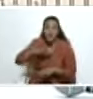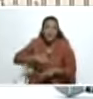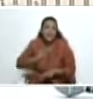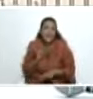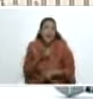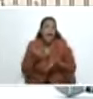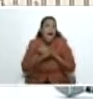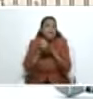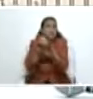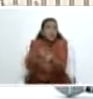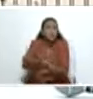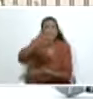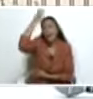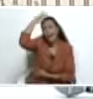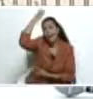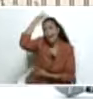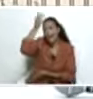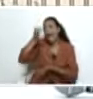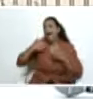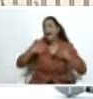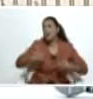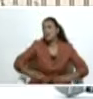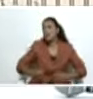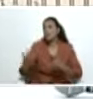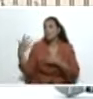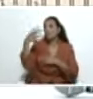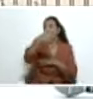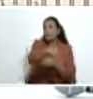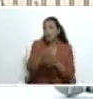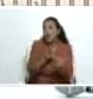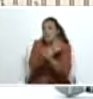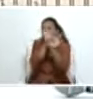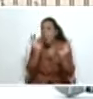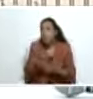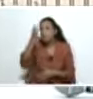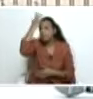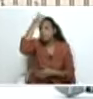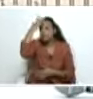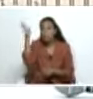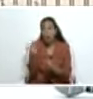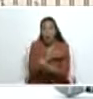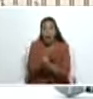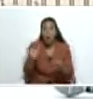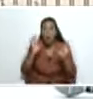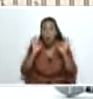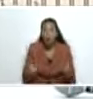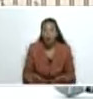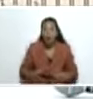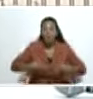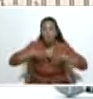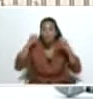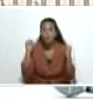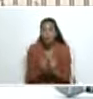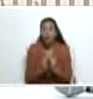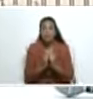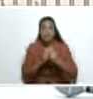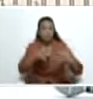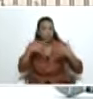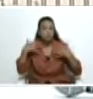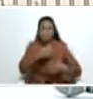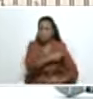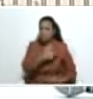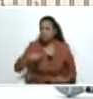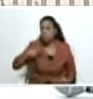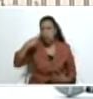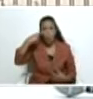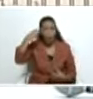los marines gringos, de traernos la guerra a Venezuela y toda la agresión multiforme, la agresión criminal